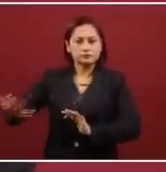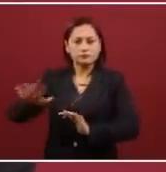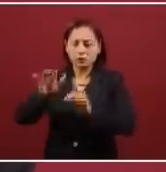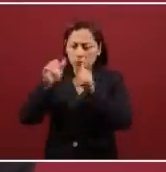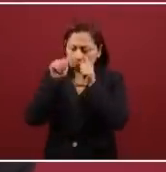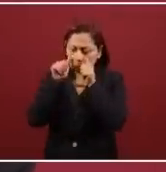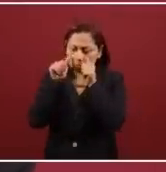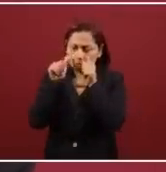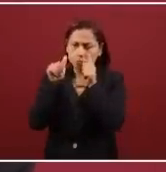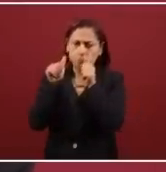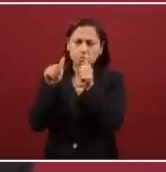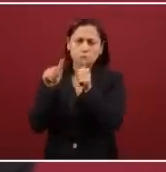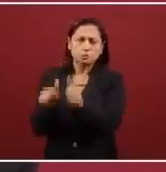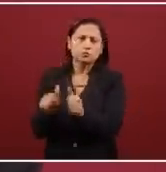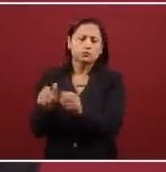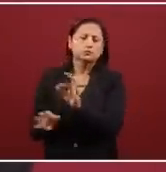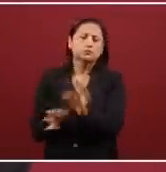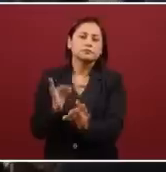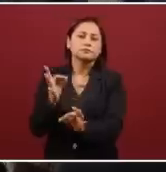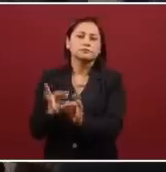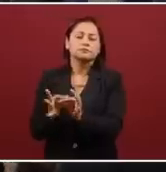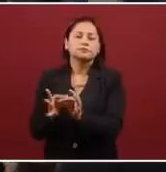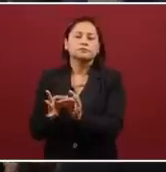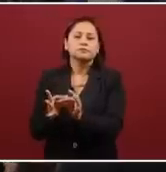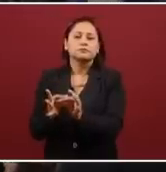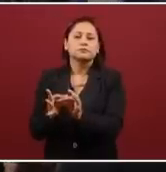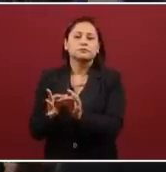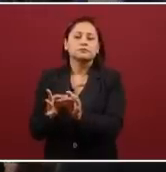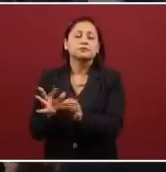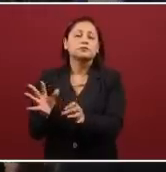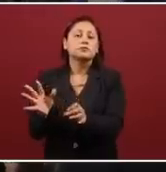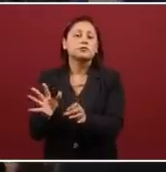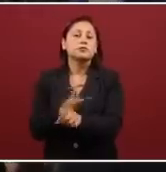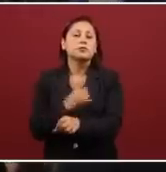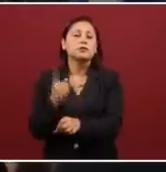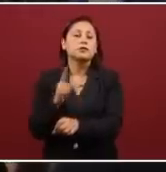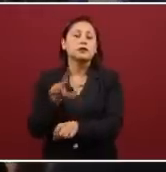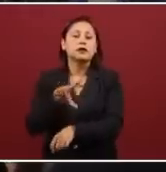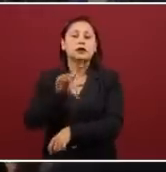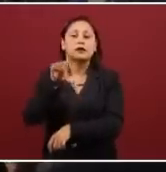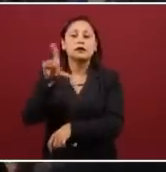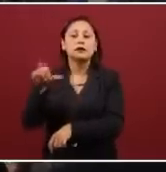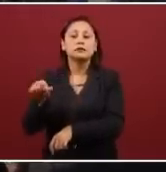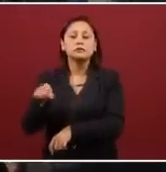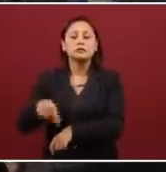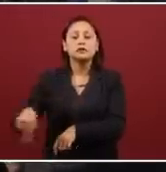motivo a los adversarios.